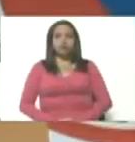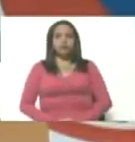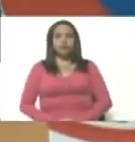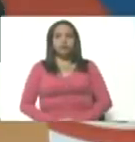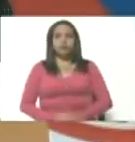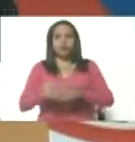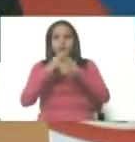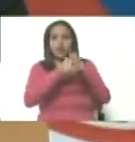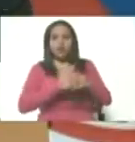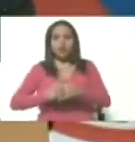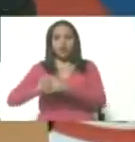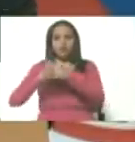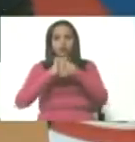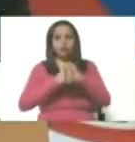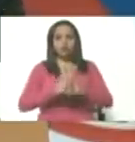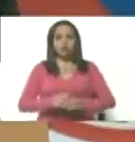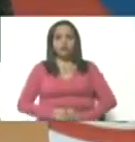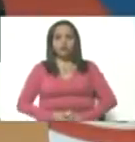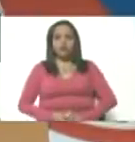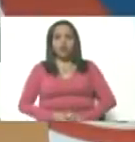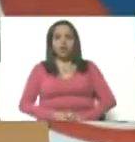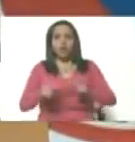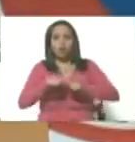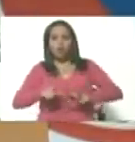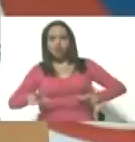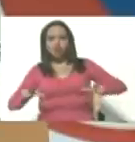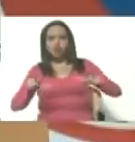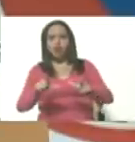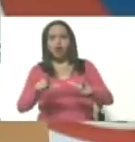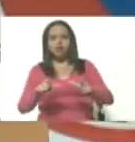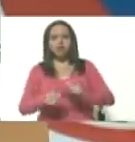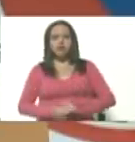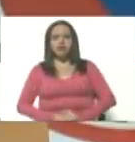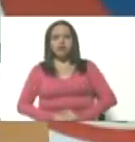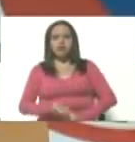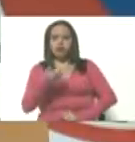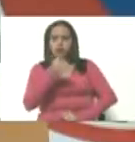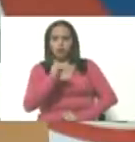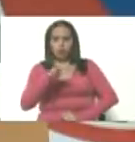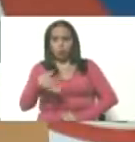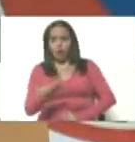Estados Unidos de Norteamérica es un centro financiero de legitimación de capitales.